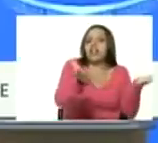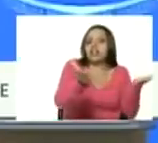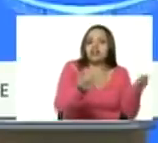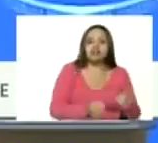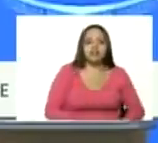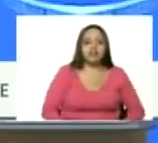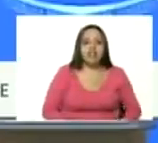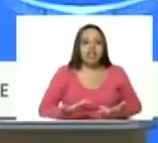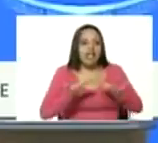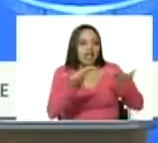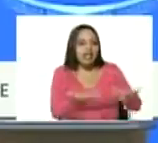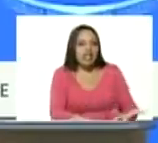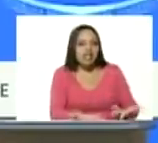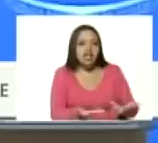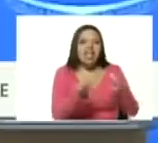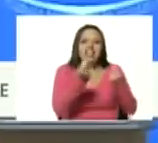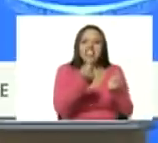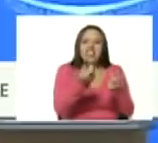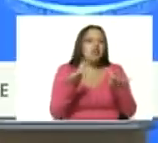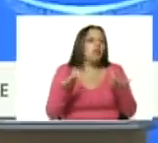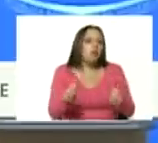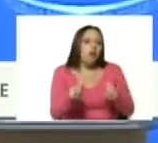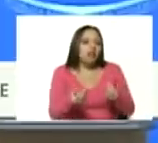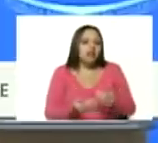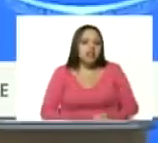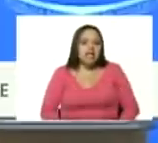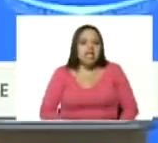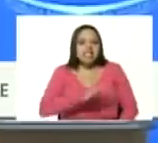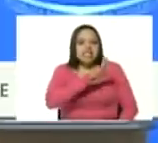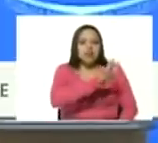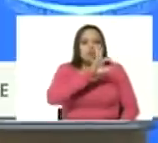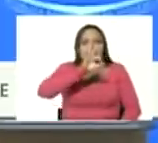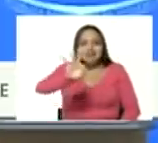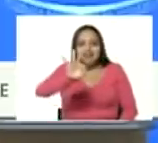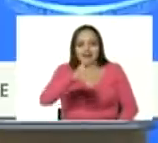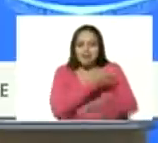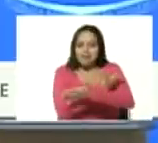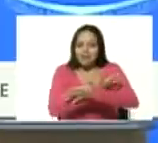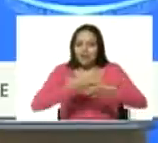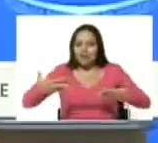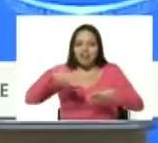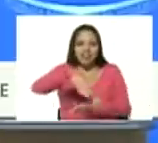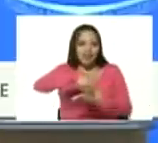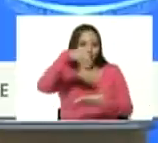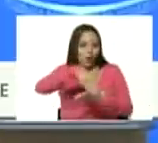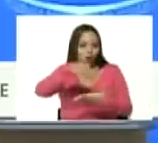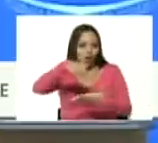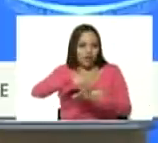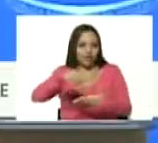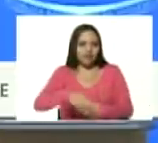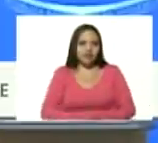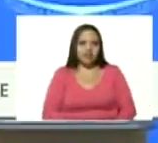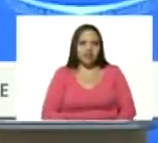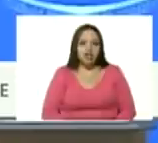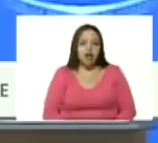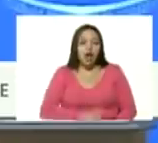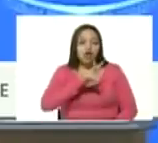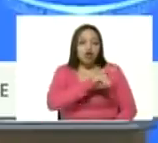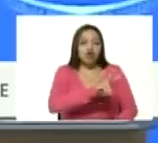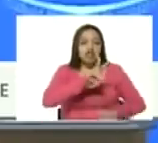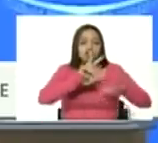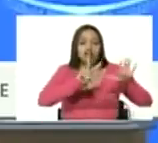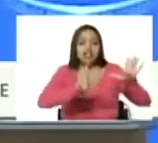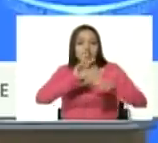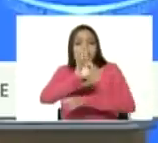entregue la módica suma de 53 millones de dólares, 273